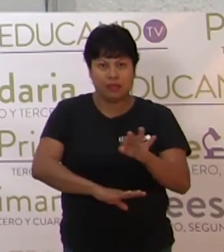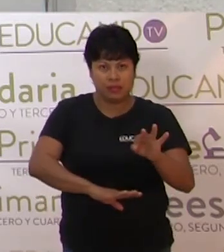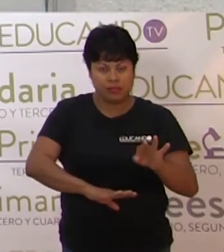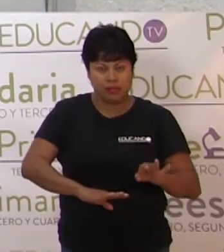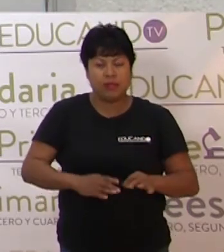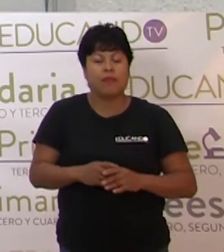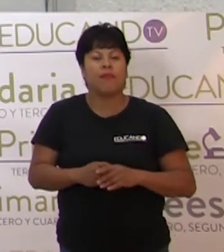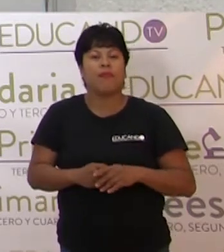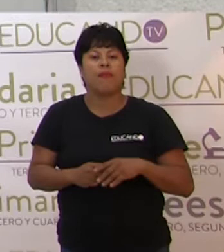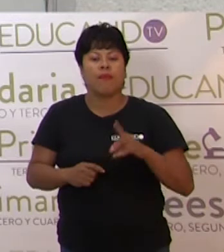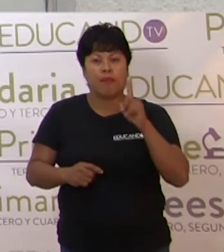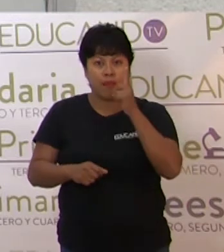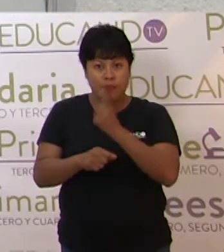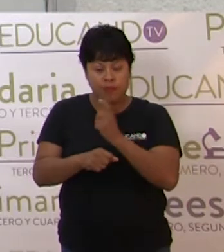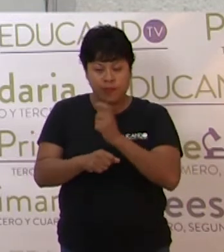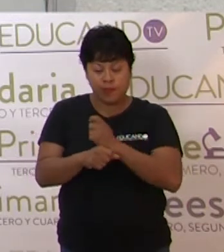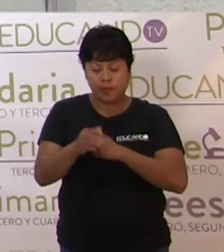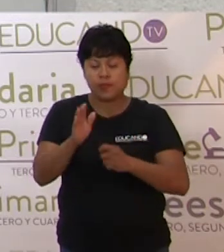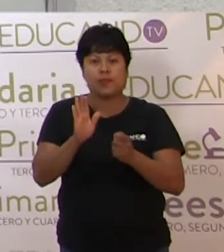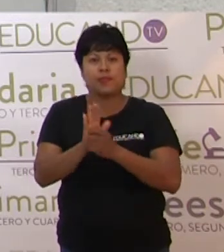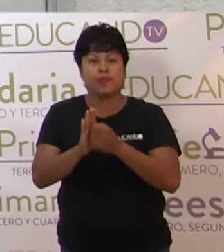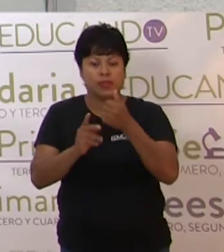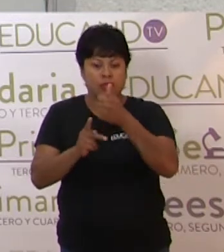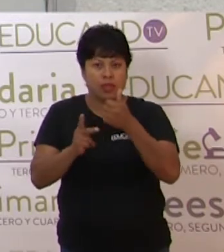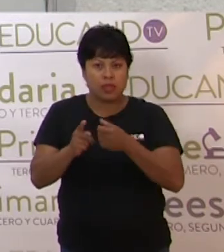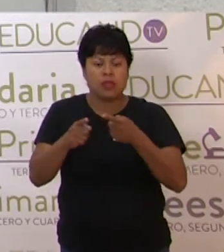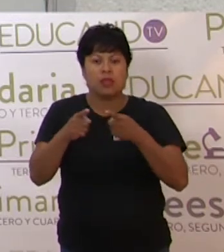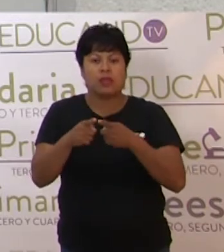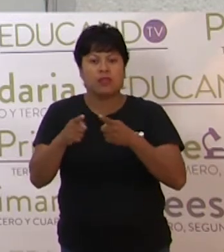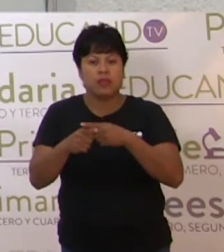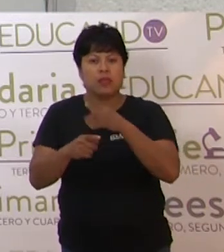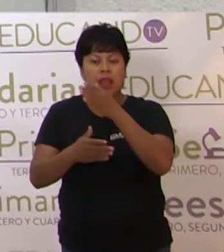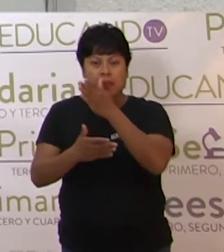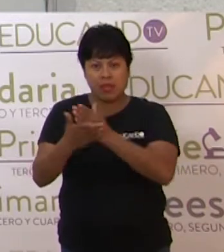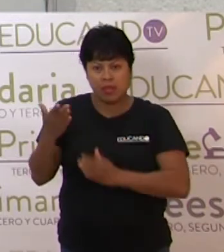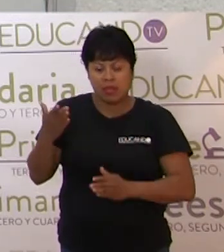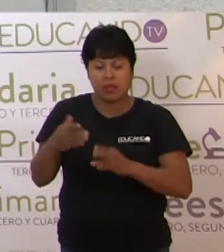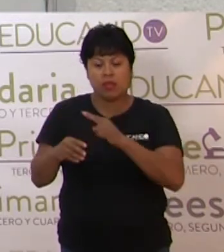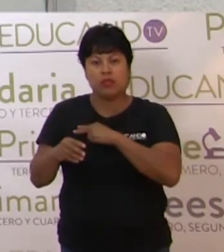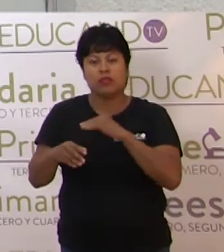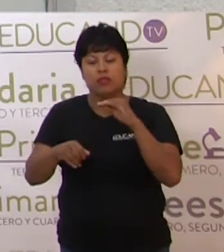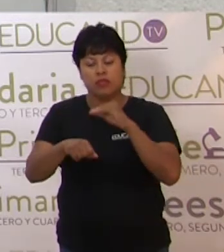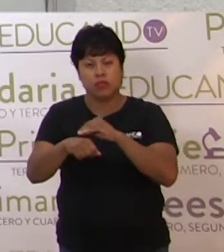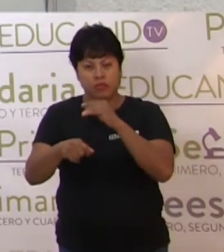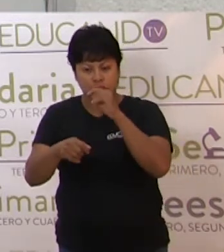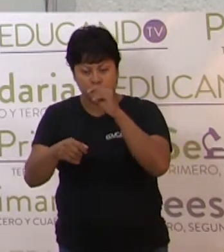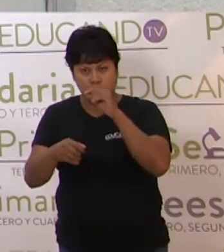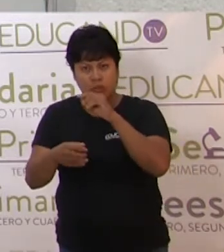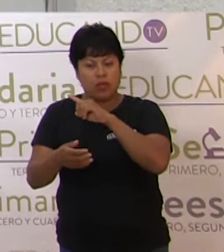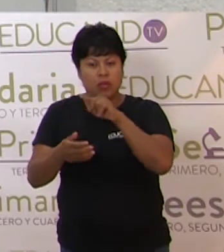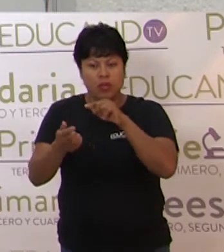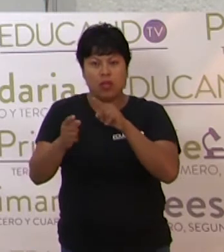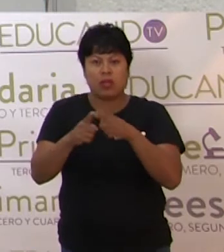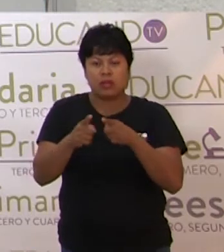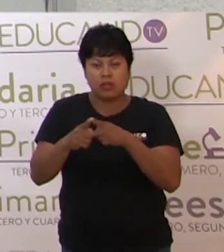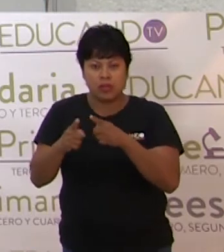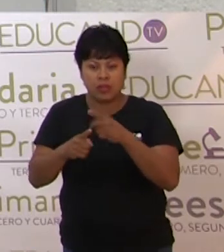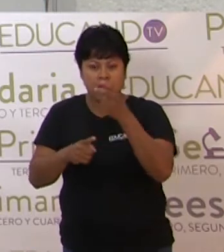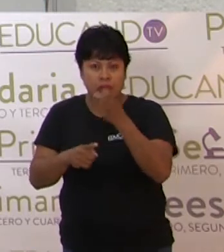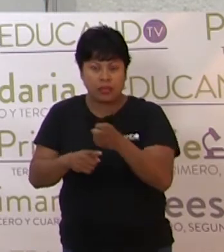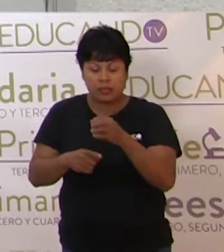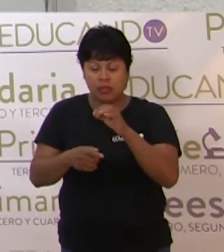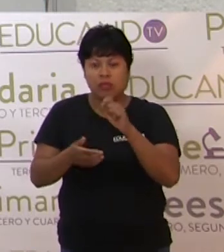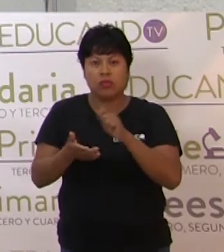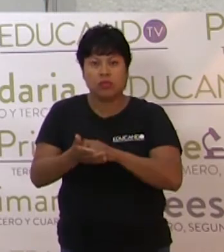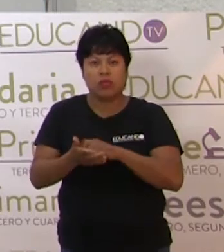vamos a marcar primero cada uno de los lados por la mitad marcamos los lados y luego ese punto lo unimos